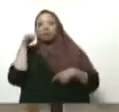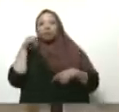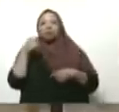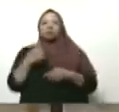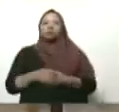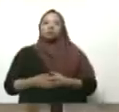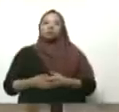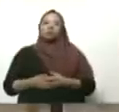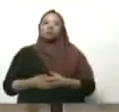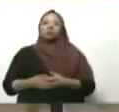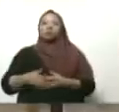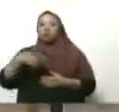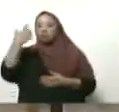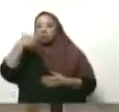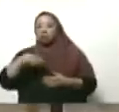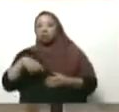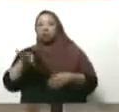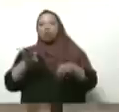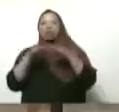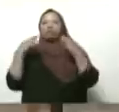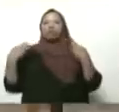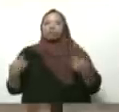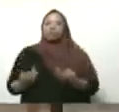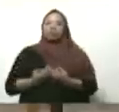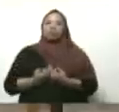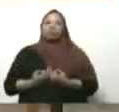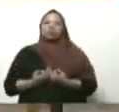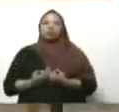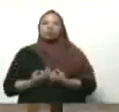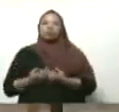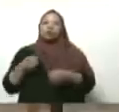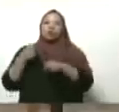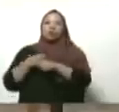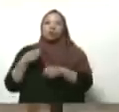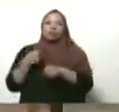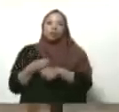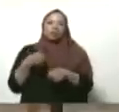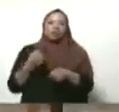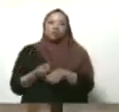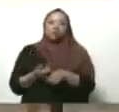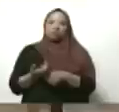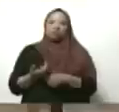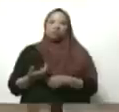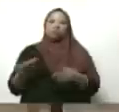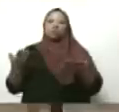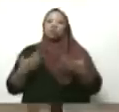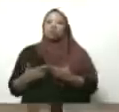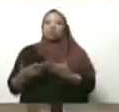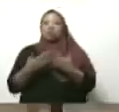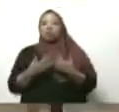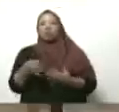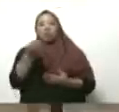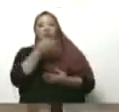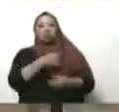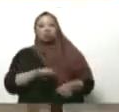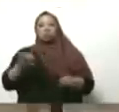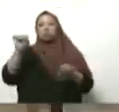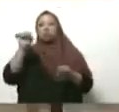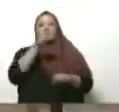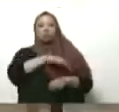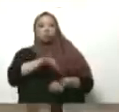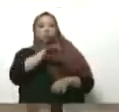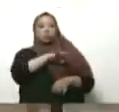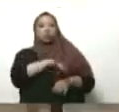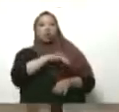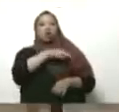de drogas en lo personal familiar laboral escolar y social yo quisiera por